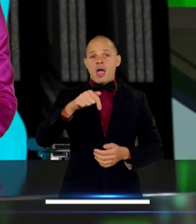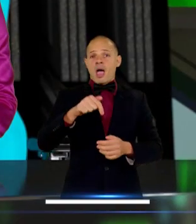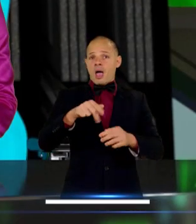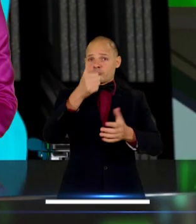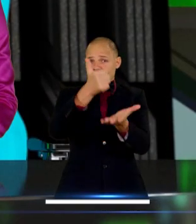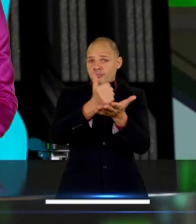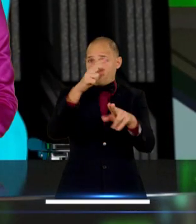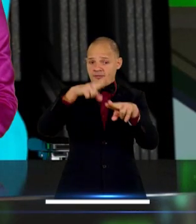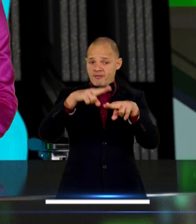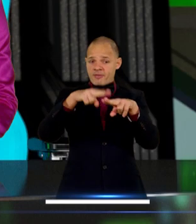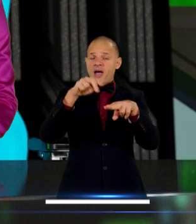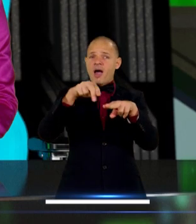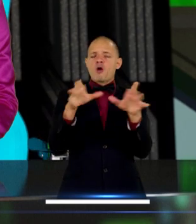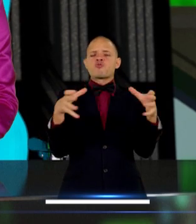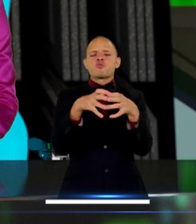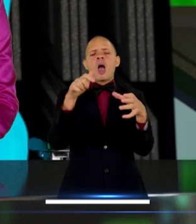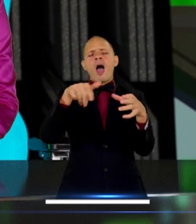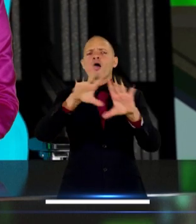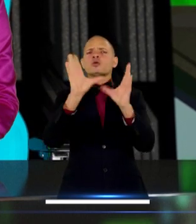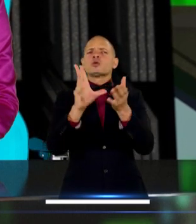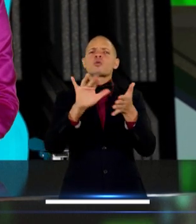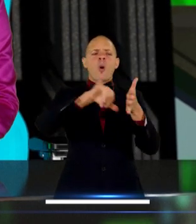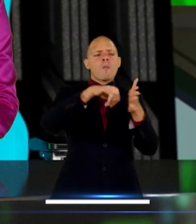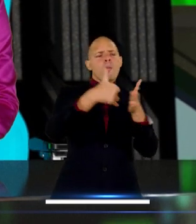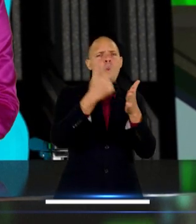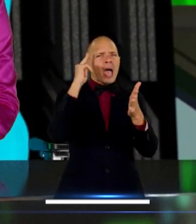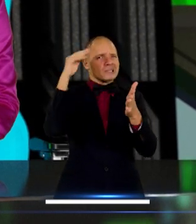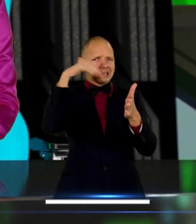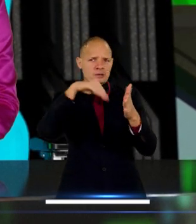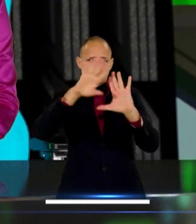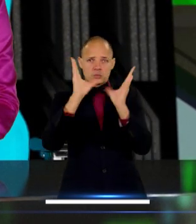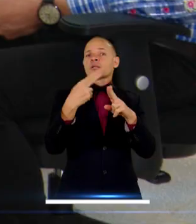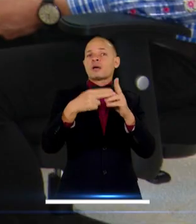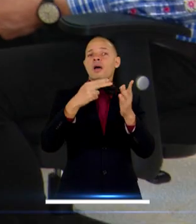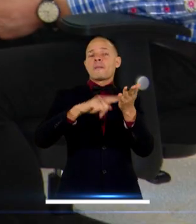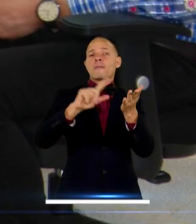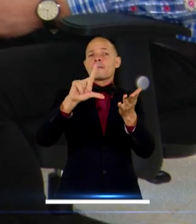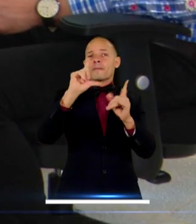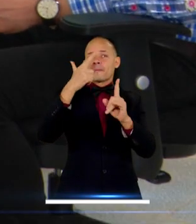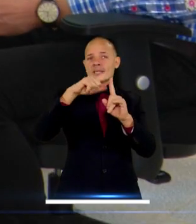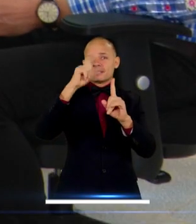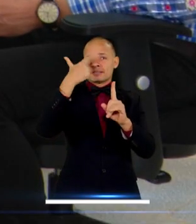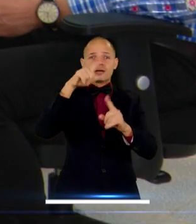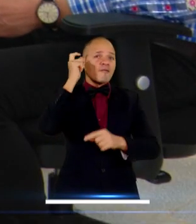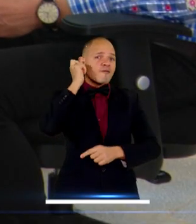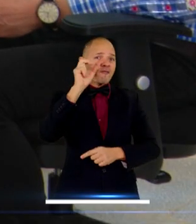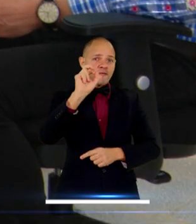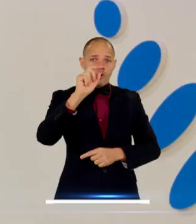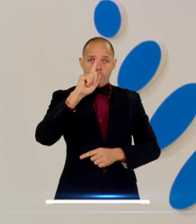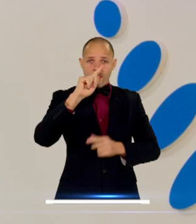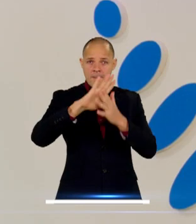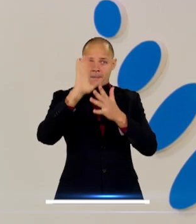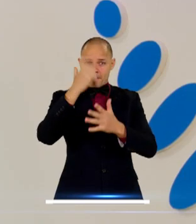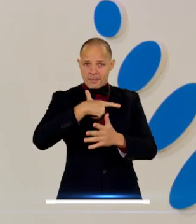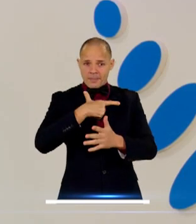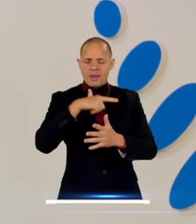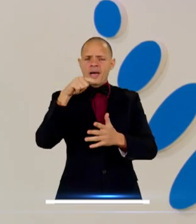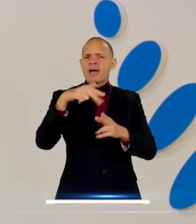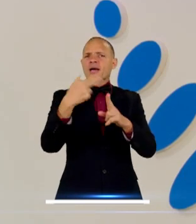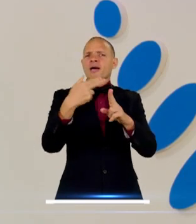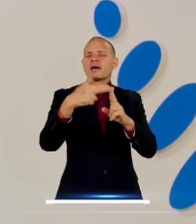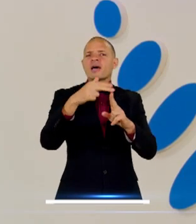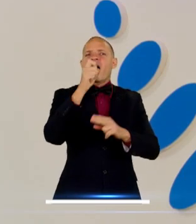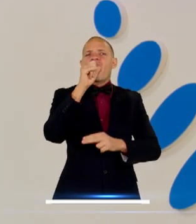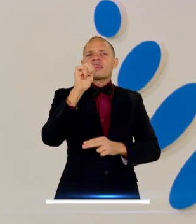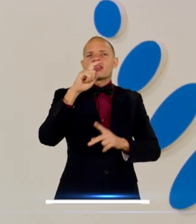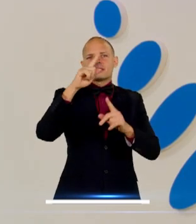Parque Científico Tecnológico de La Habana suscribió su primer contrato con A las Soluciones. DISTRA es un sistema de gestión empresarial que informatiza los